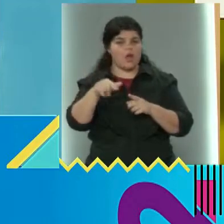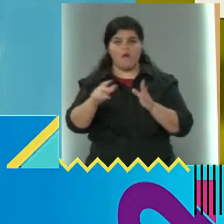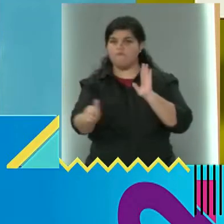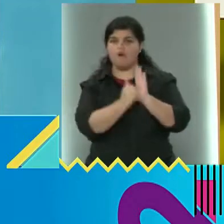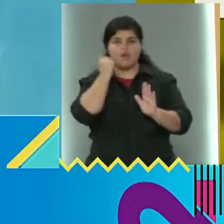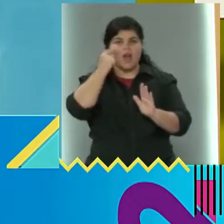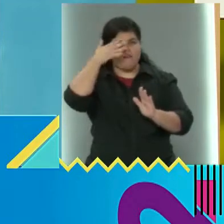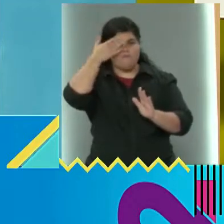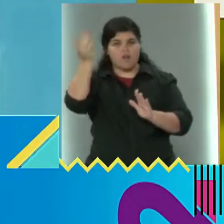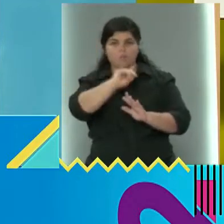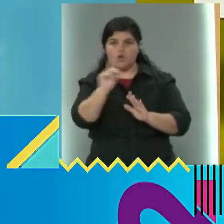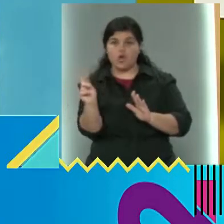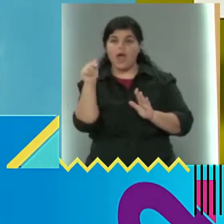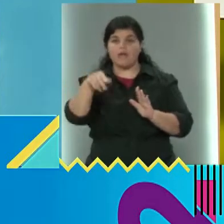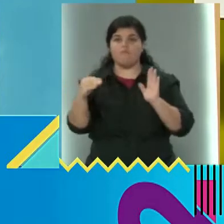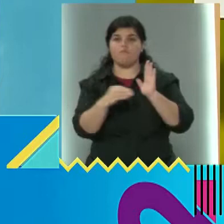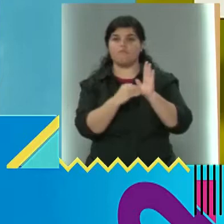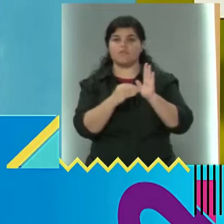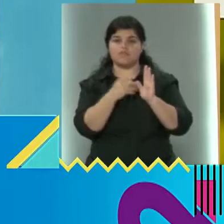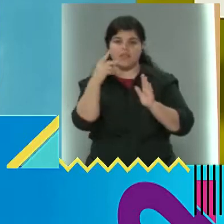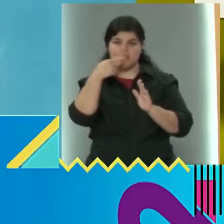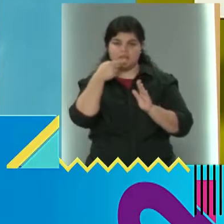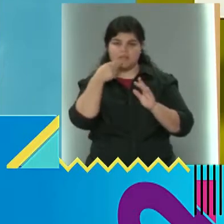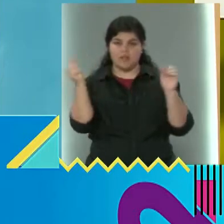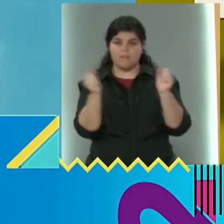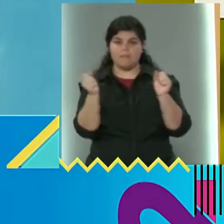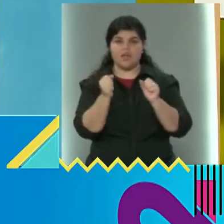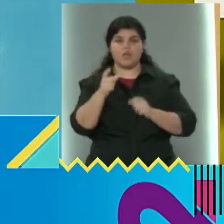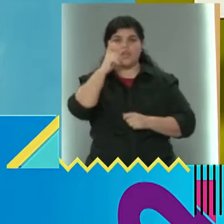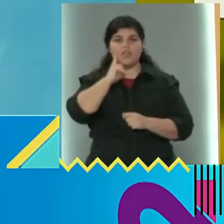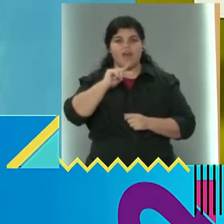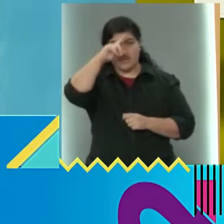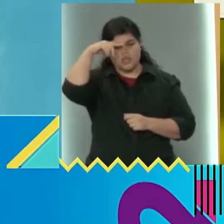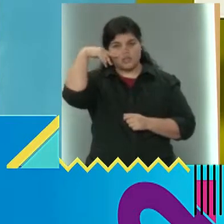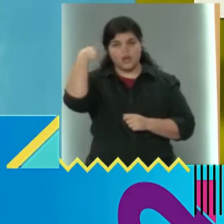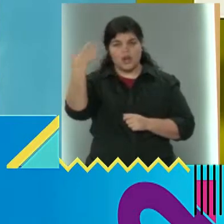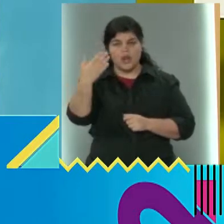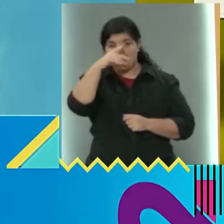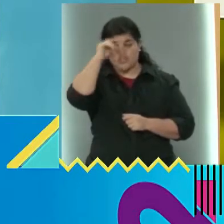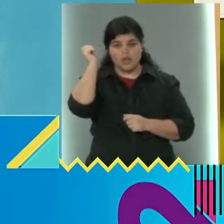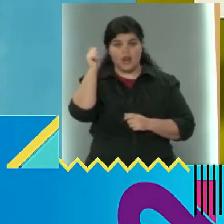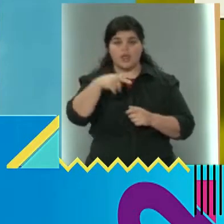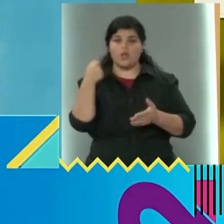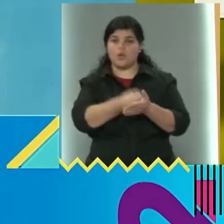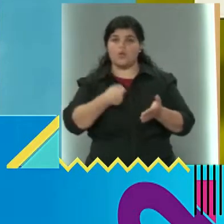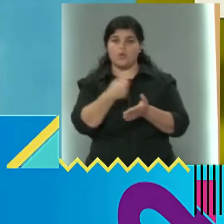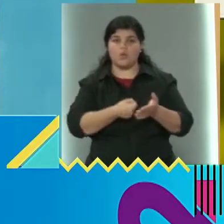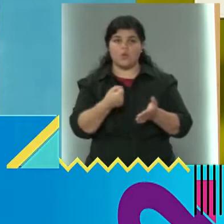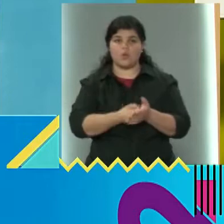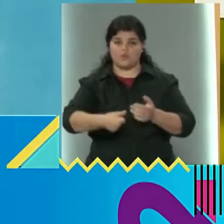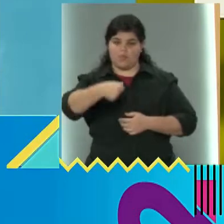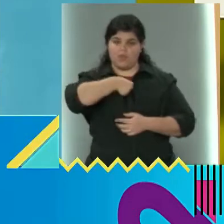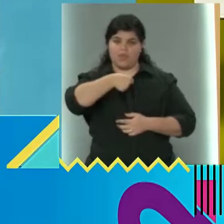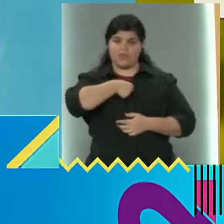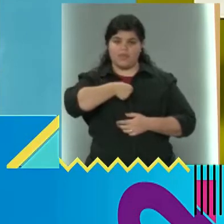el proyecto de instituir el 17 de mayo como el Día Nacional de la Lucha contra la Discriminación por orientación sexual e identidad de